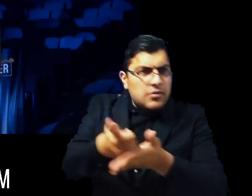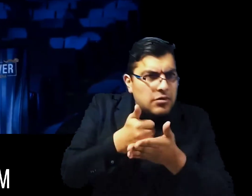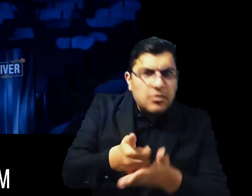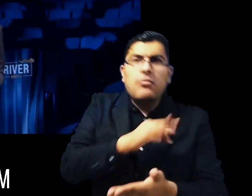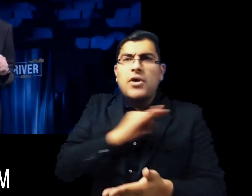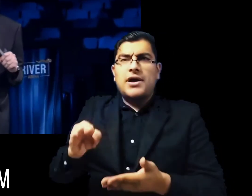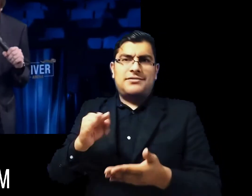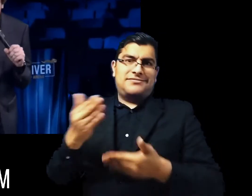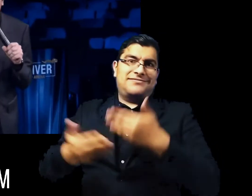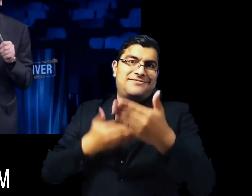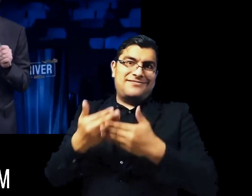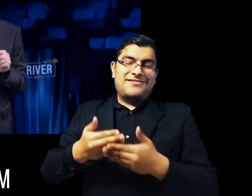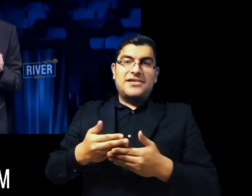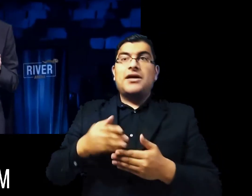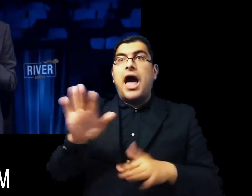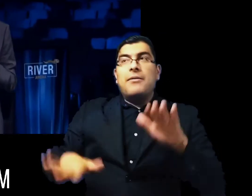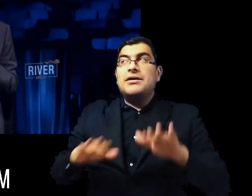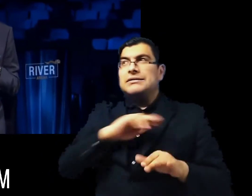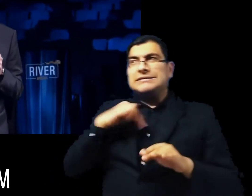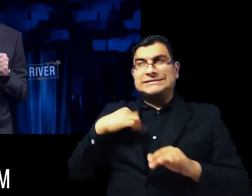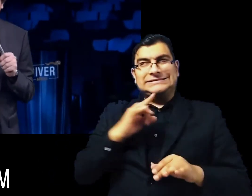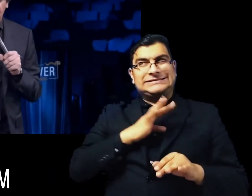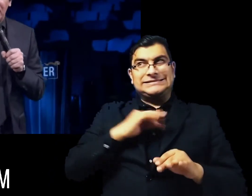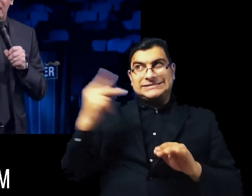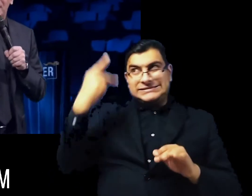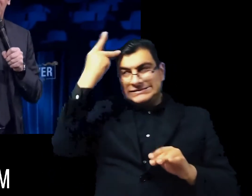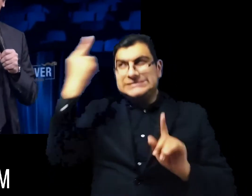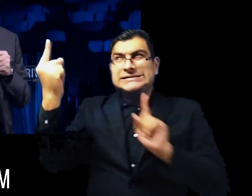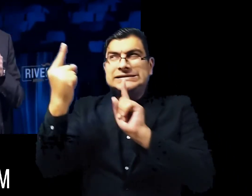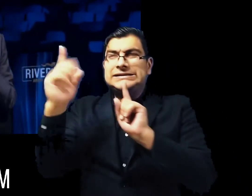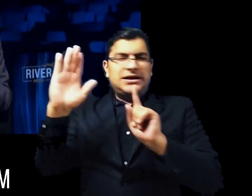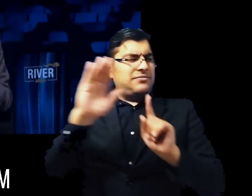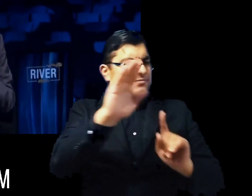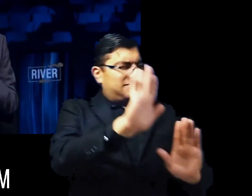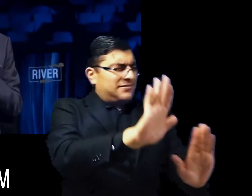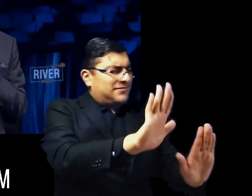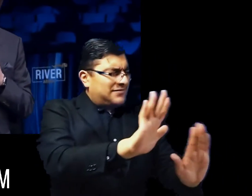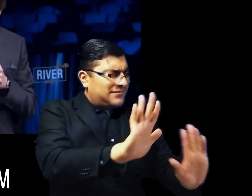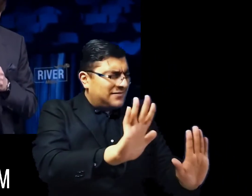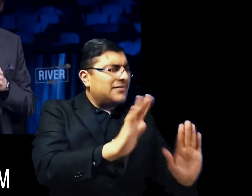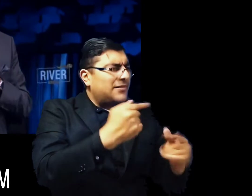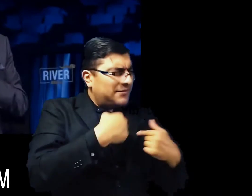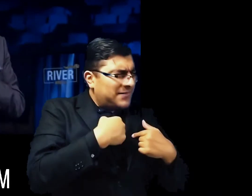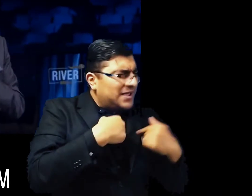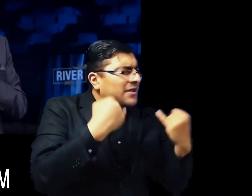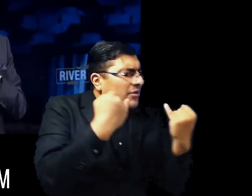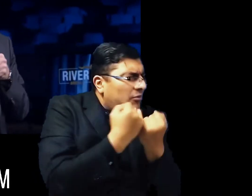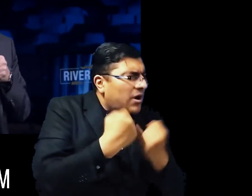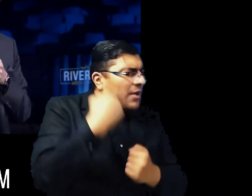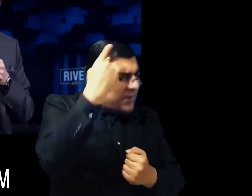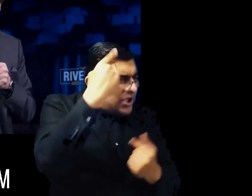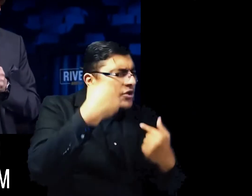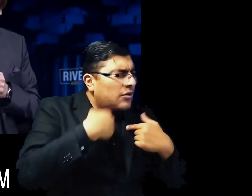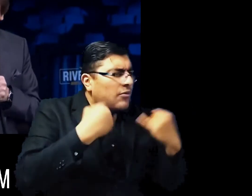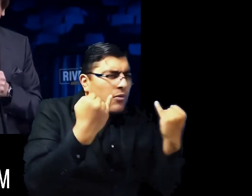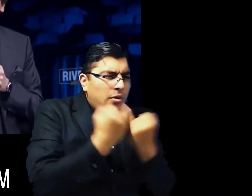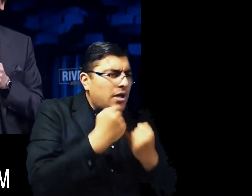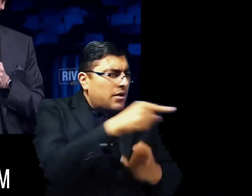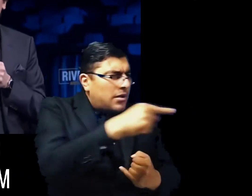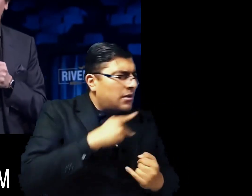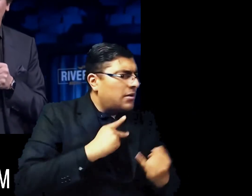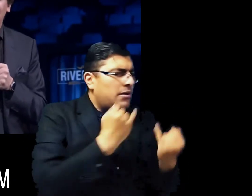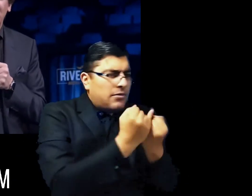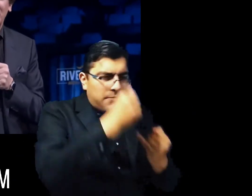vas con miedo a hablar con tu líder y tu líder te dice, pará, mírame, yo también pasé por lo mismo o